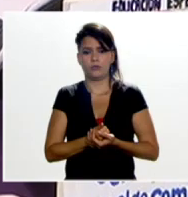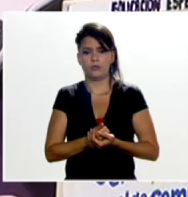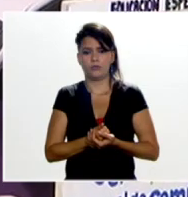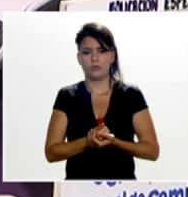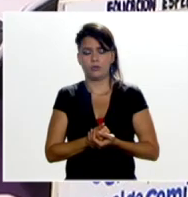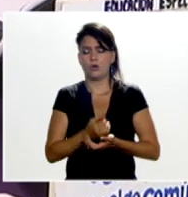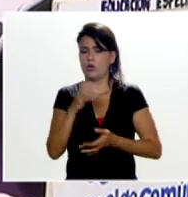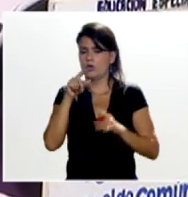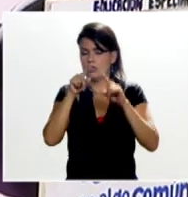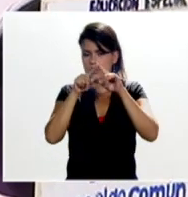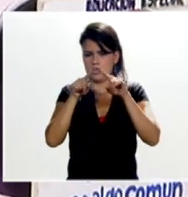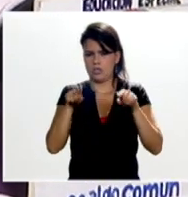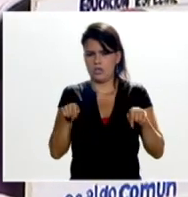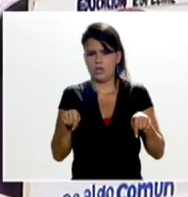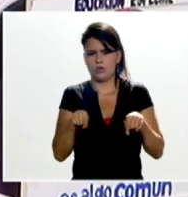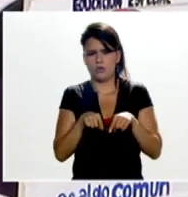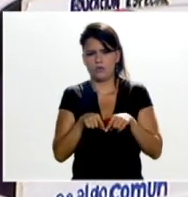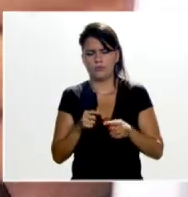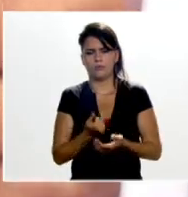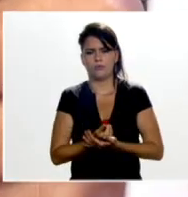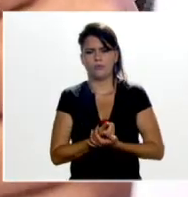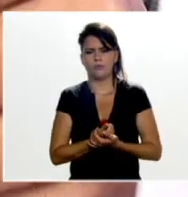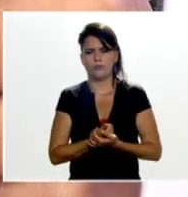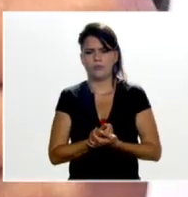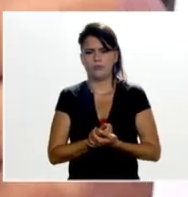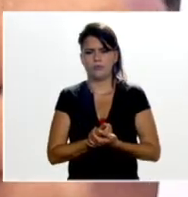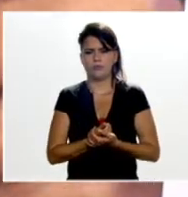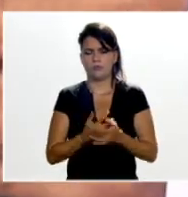los triángulos.